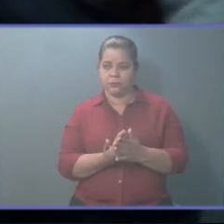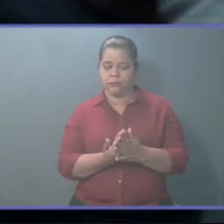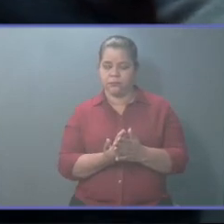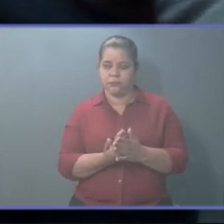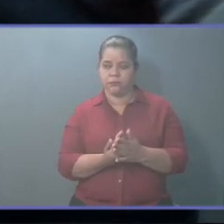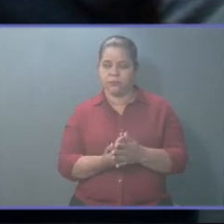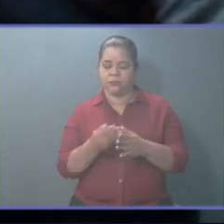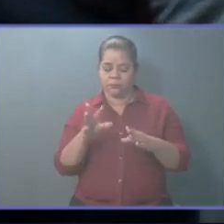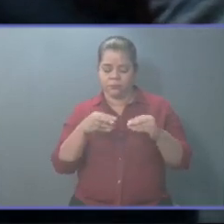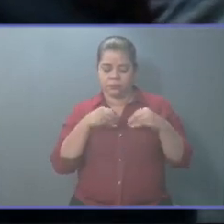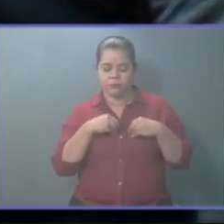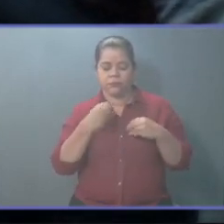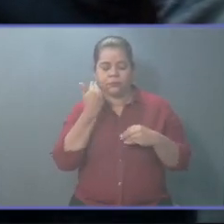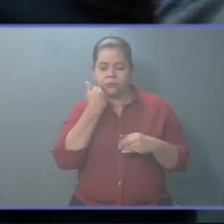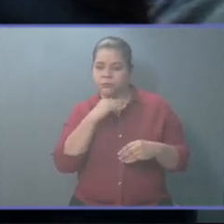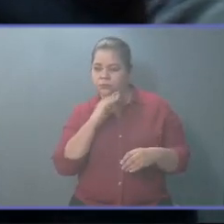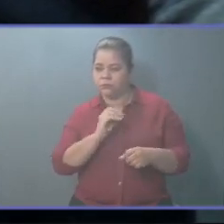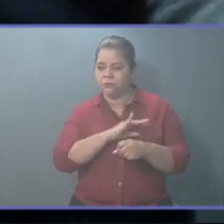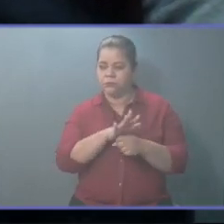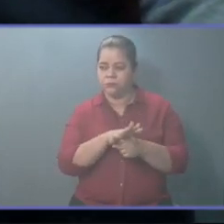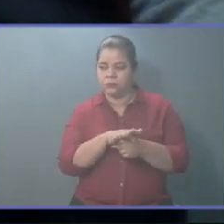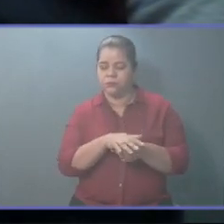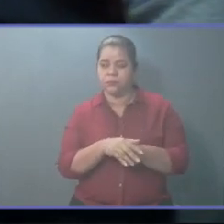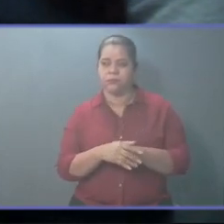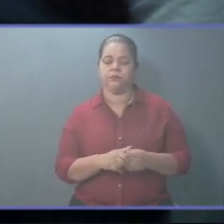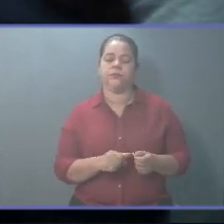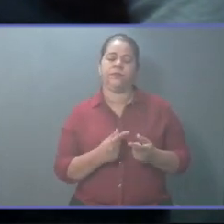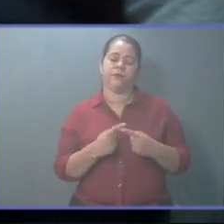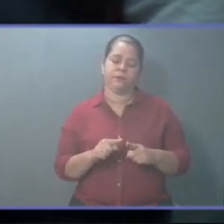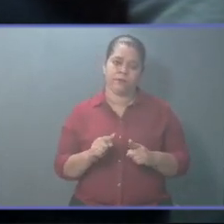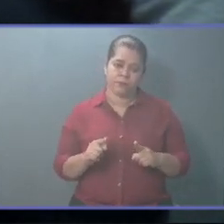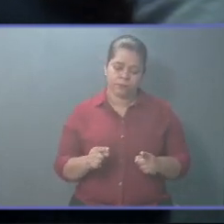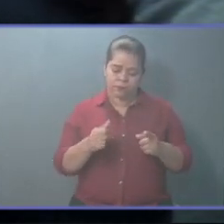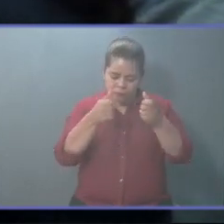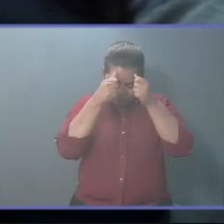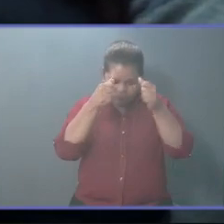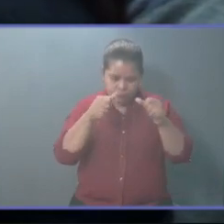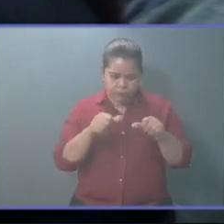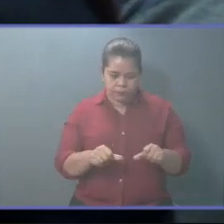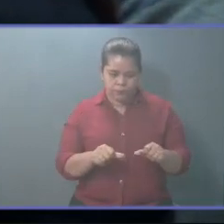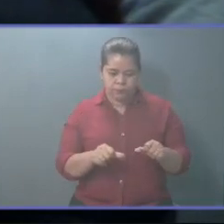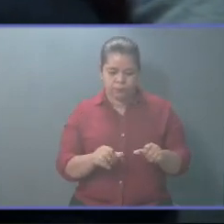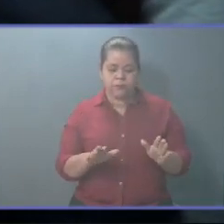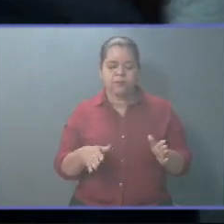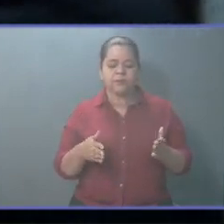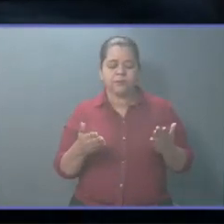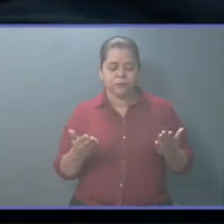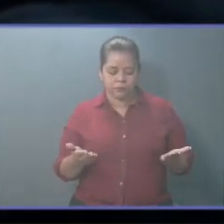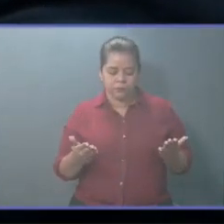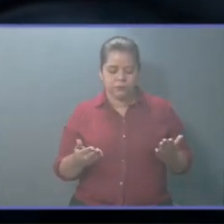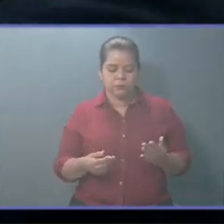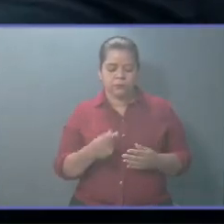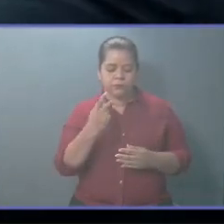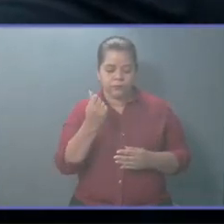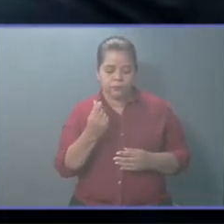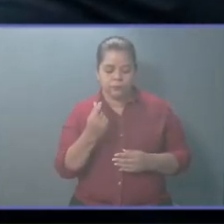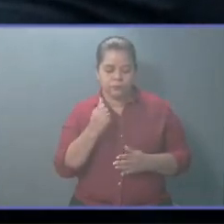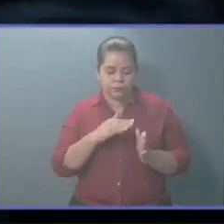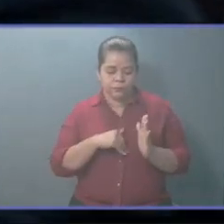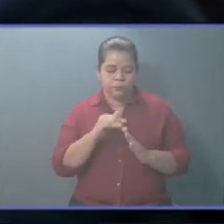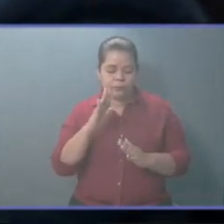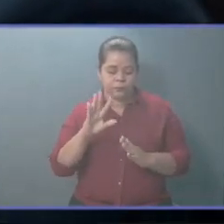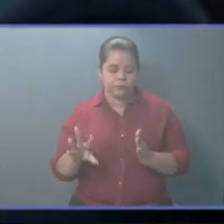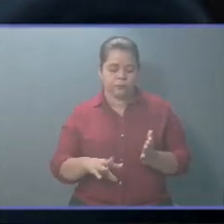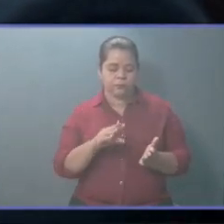los impactos de la pandemia con los recursos que tenemos, aprobados en términos de un fondo adicional